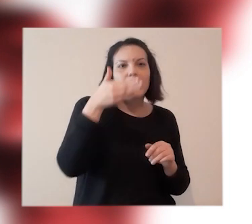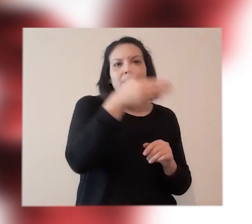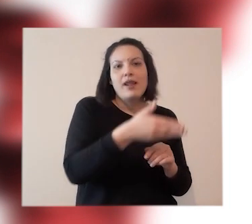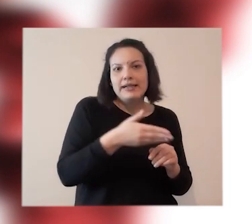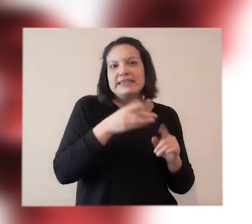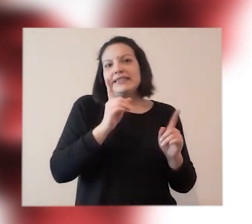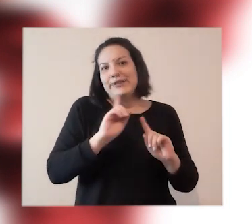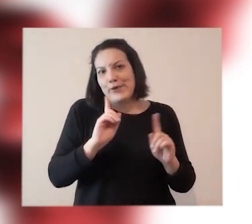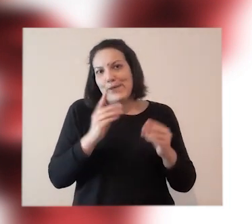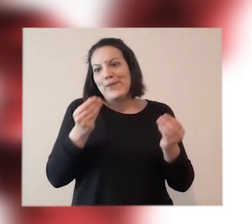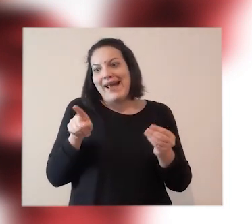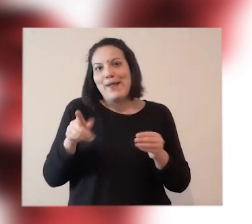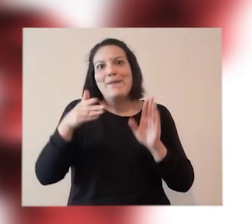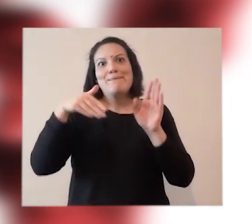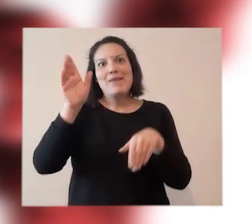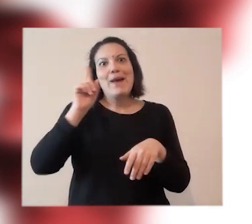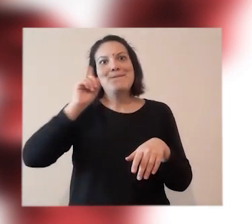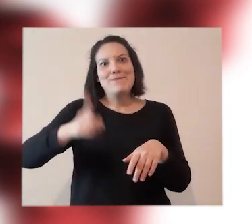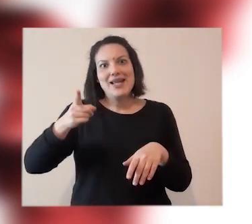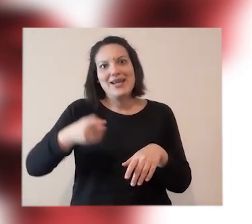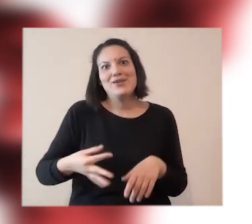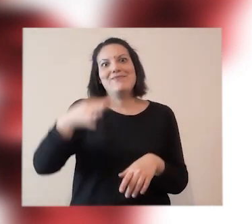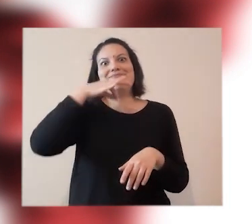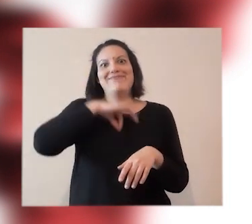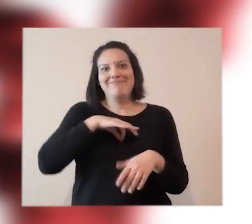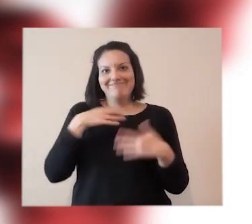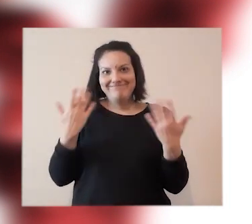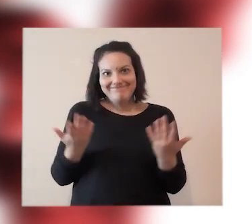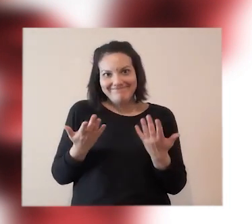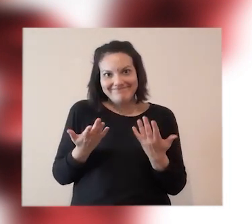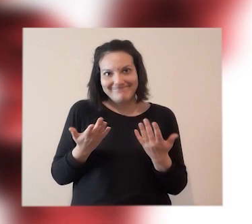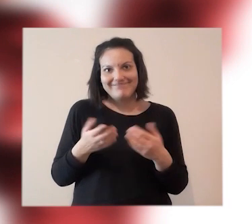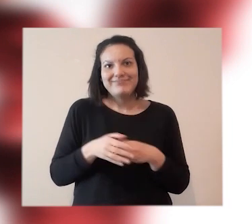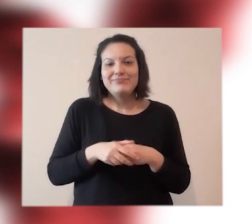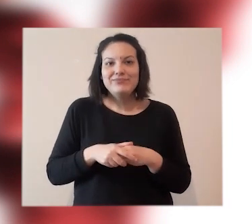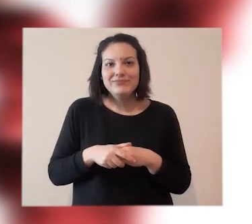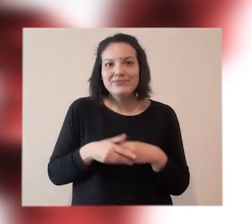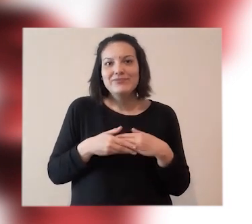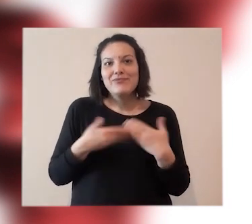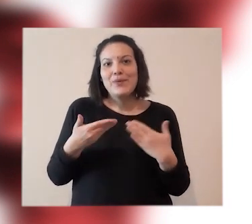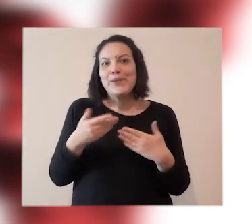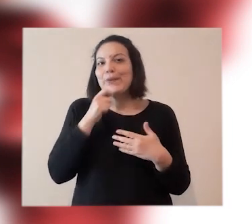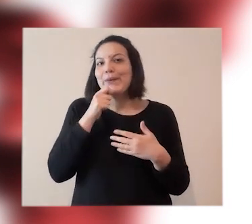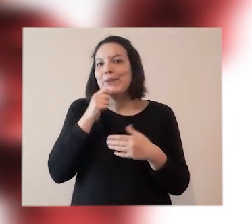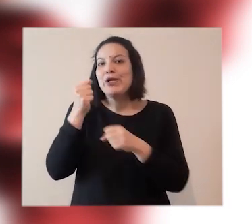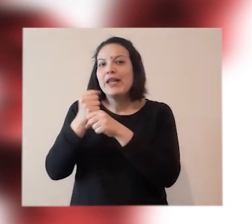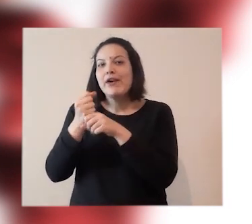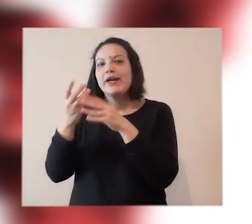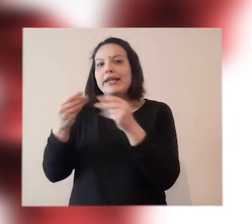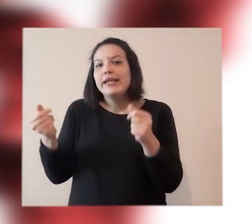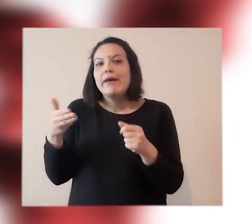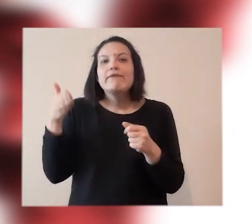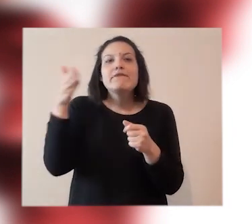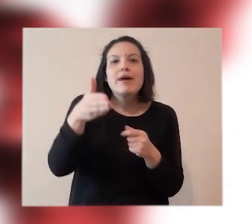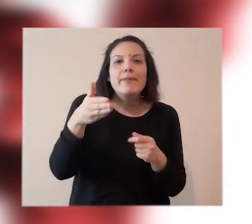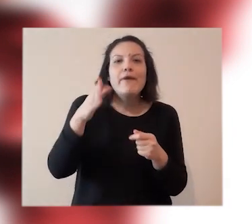alguna manera podría aumentar la probabilidad de tener contacto, digamos, con el virus. Por ejemplo, nosotros salimos de nuestro trabajo, nos